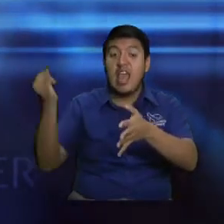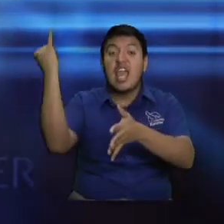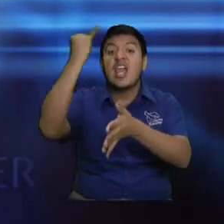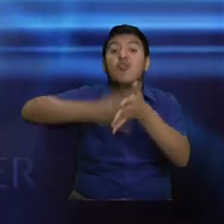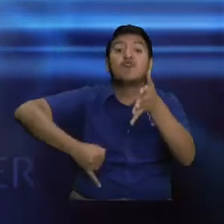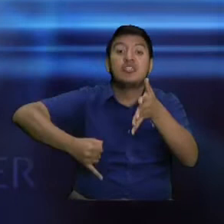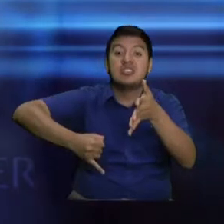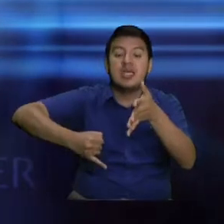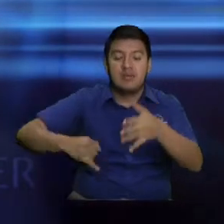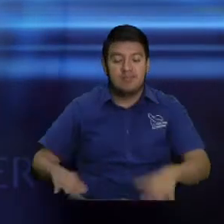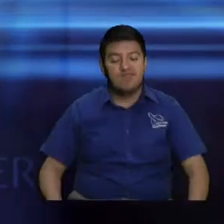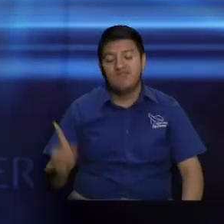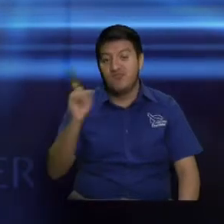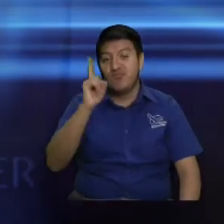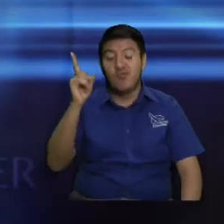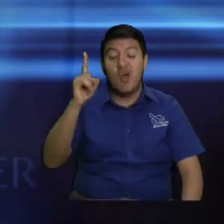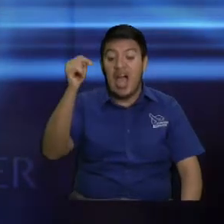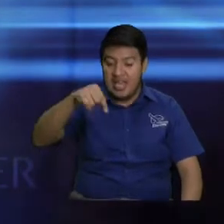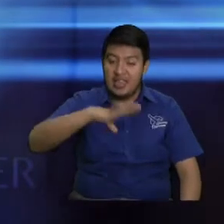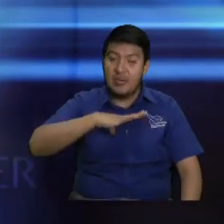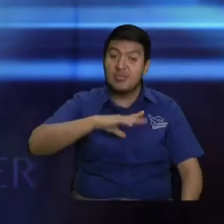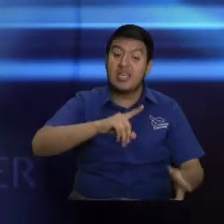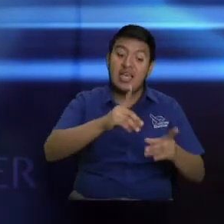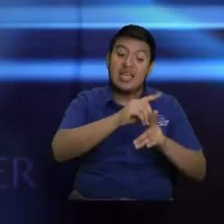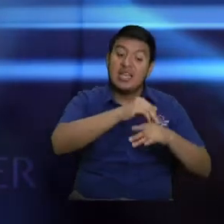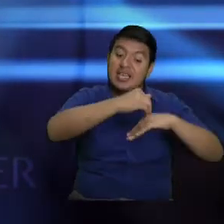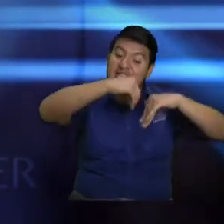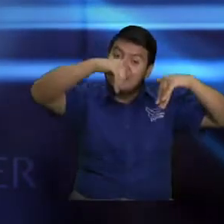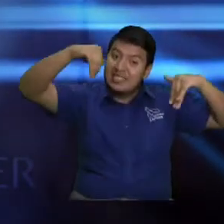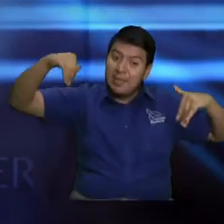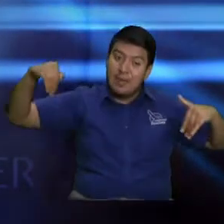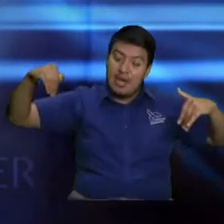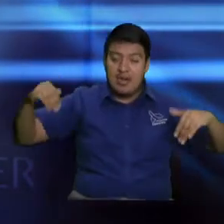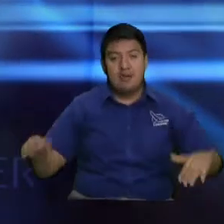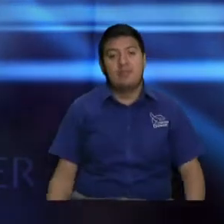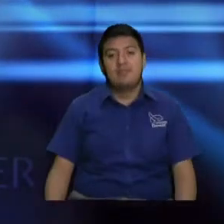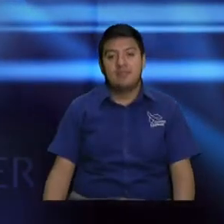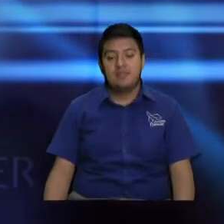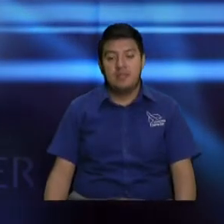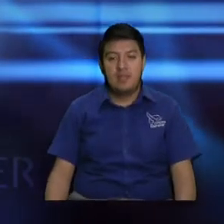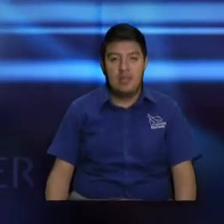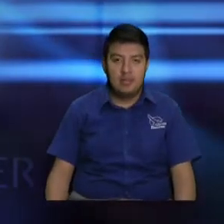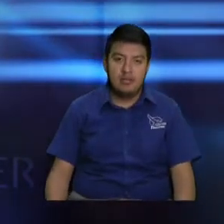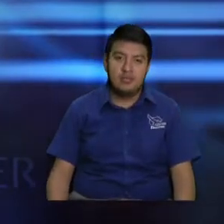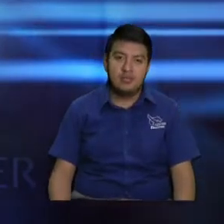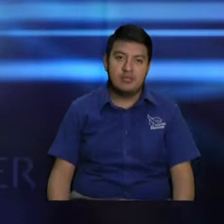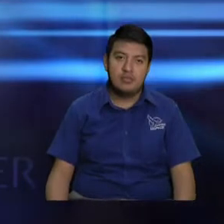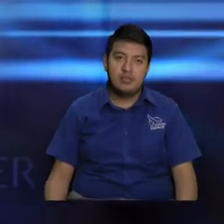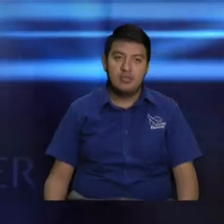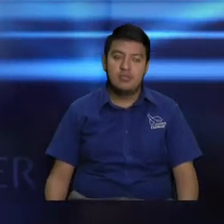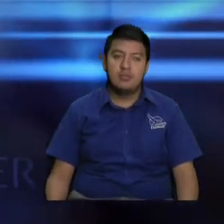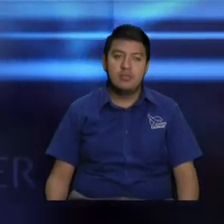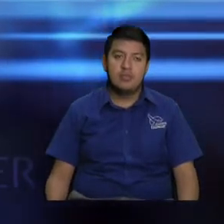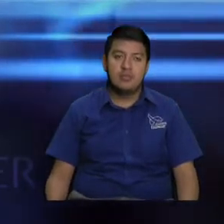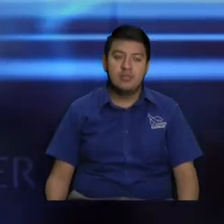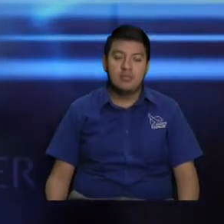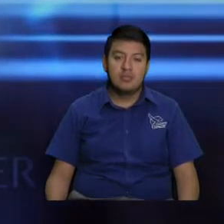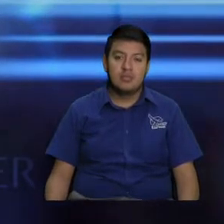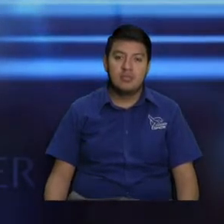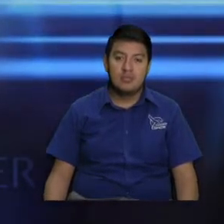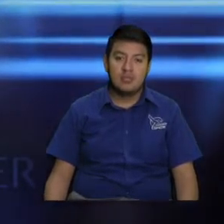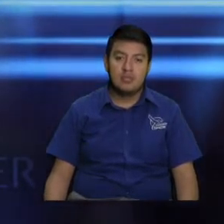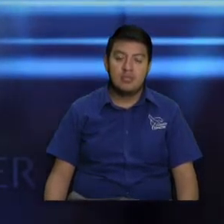Eso hay que separarlo. No podemos hacer, no podemos ni debemos injusticias.